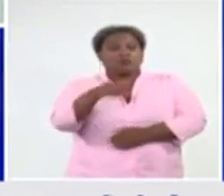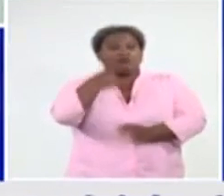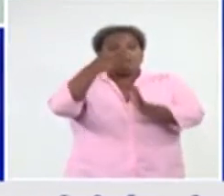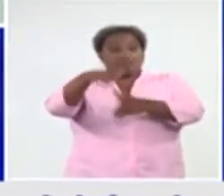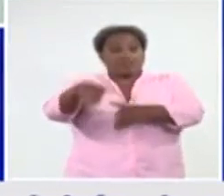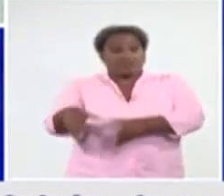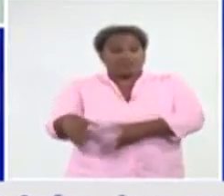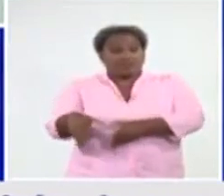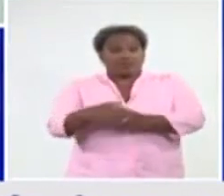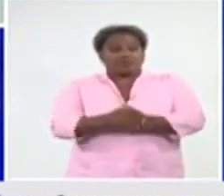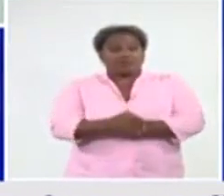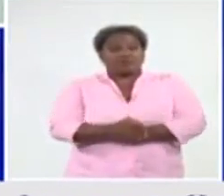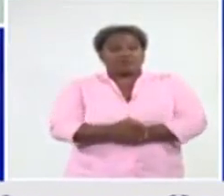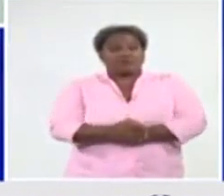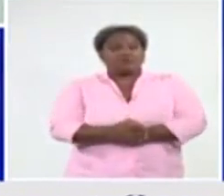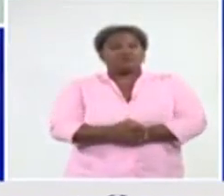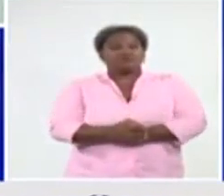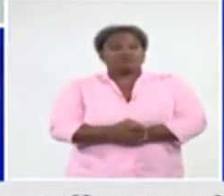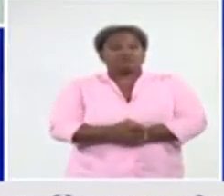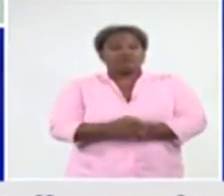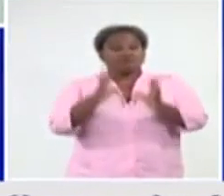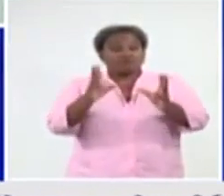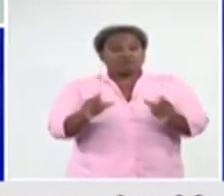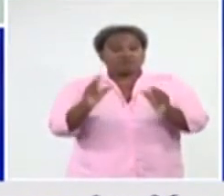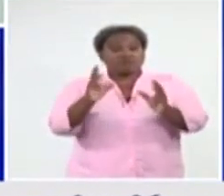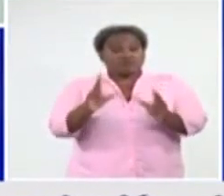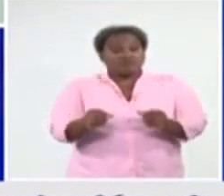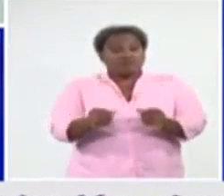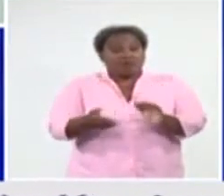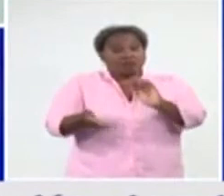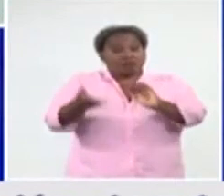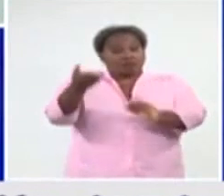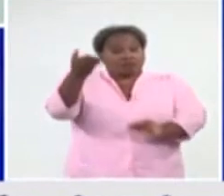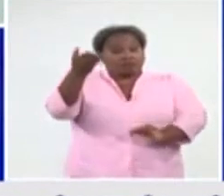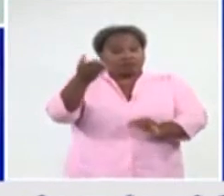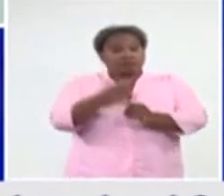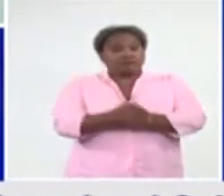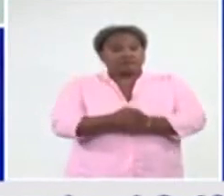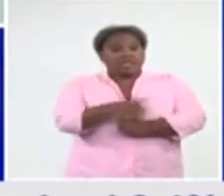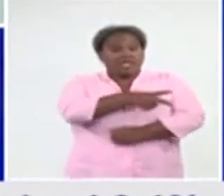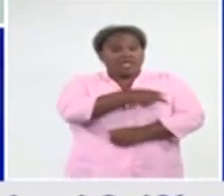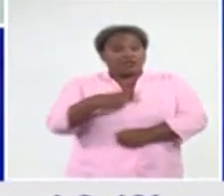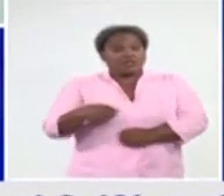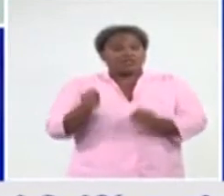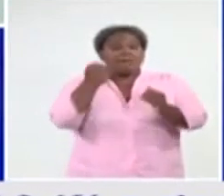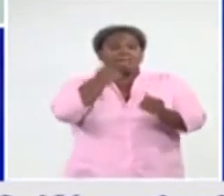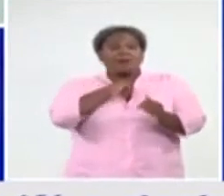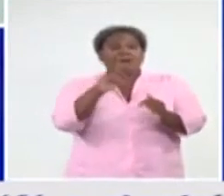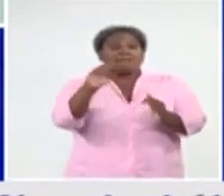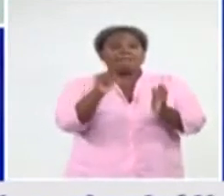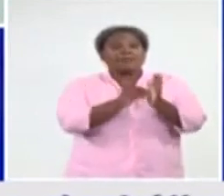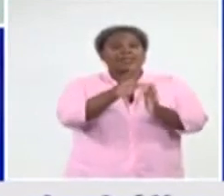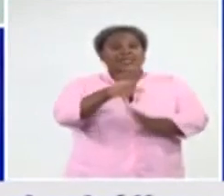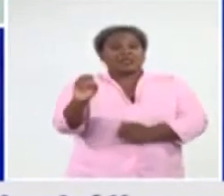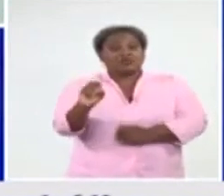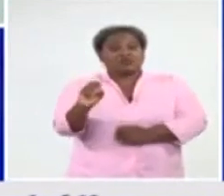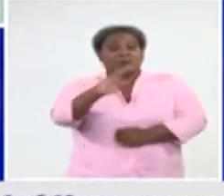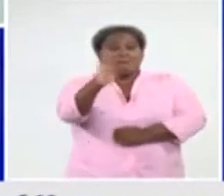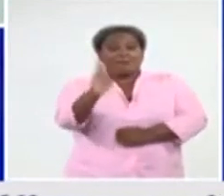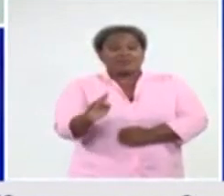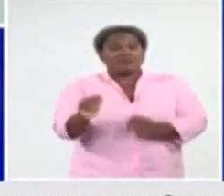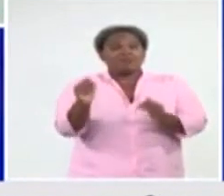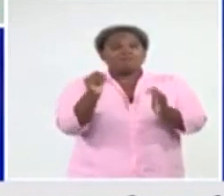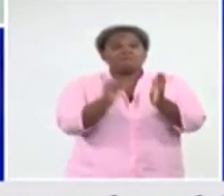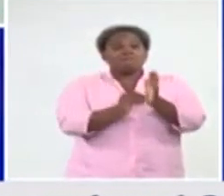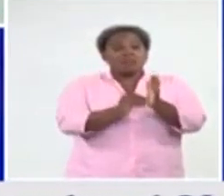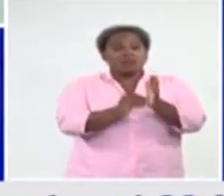derecha, son cifras realmente elevadas. Indonesia más de 1.500, Brasil más de 1.000 casos,